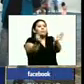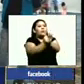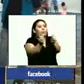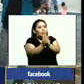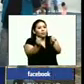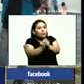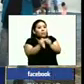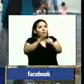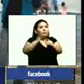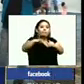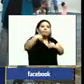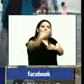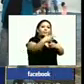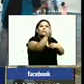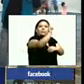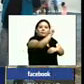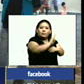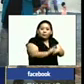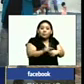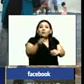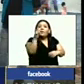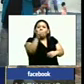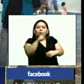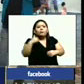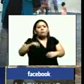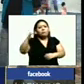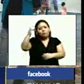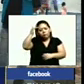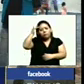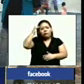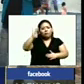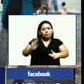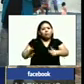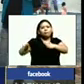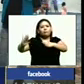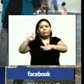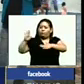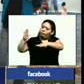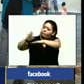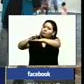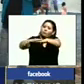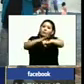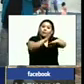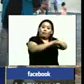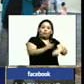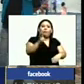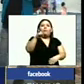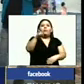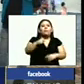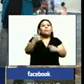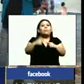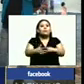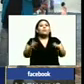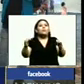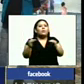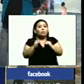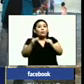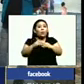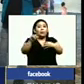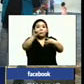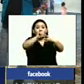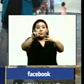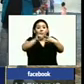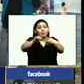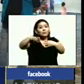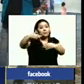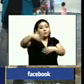consecuencias De la crisis De Venezuela Y estoy completamente Comprometido A hacer este llamamiento Desde aquí Pero también En las próximas Semanas